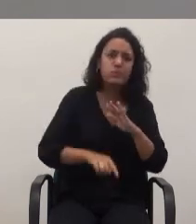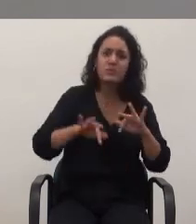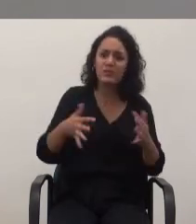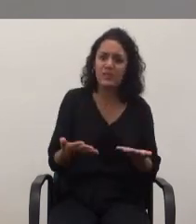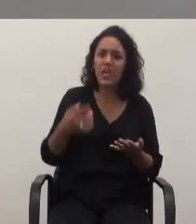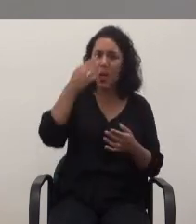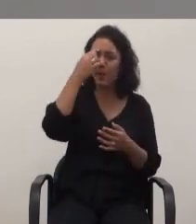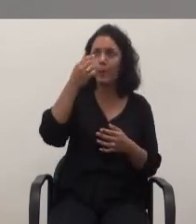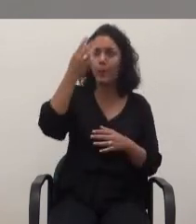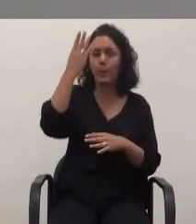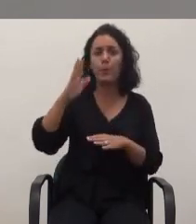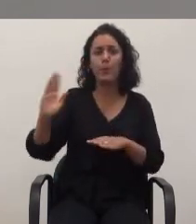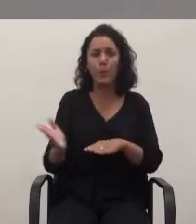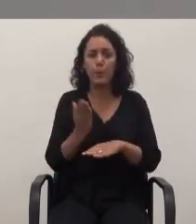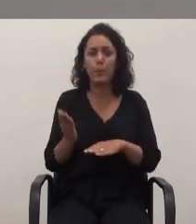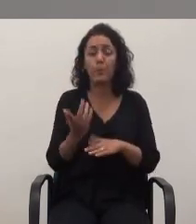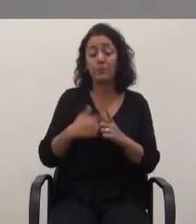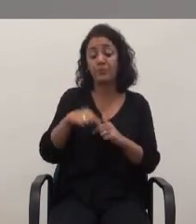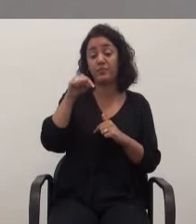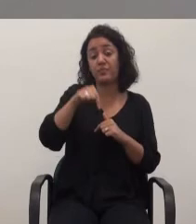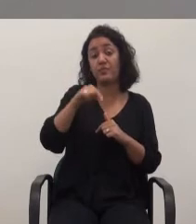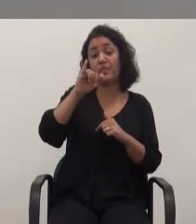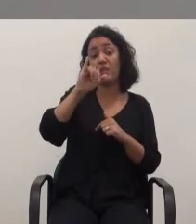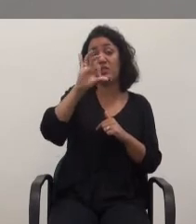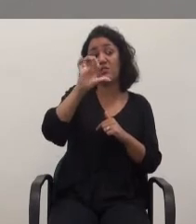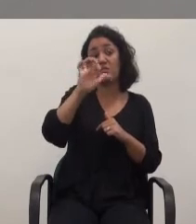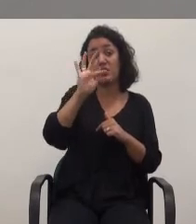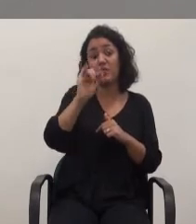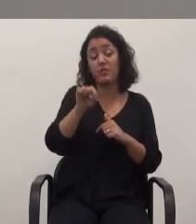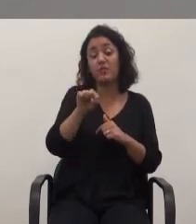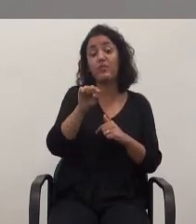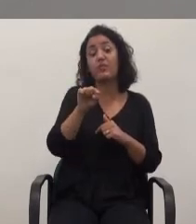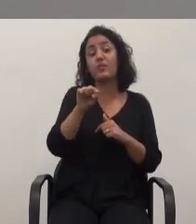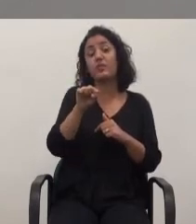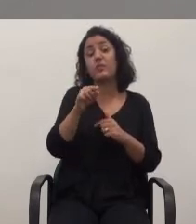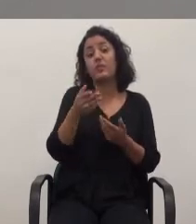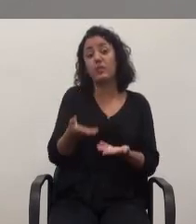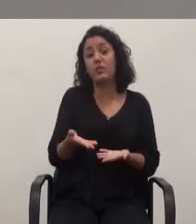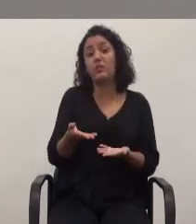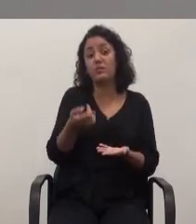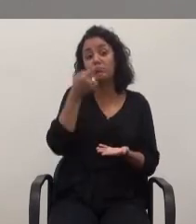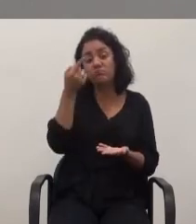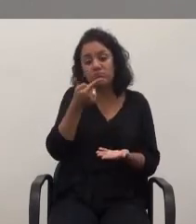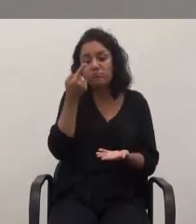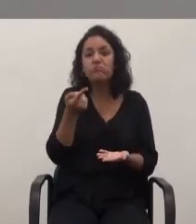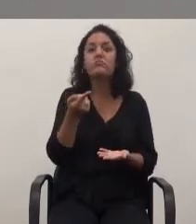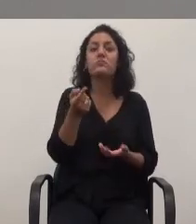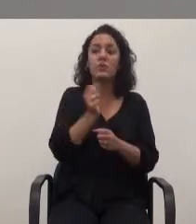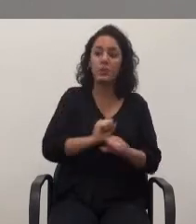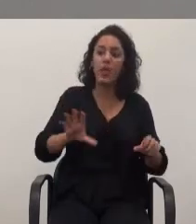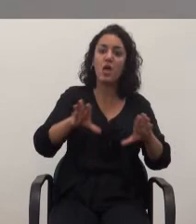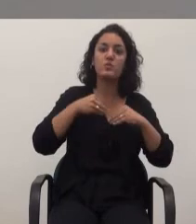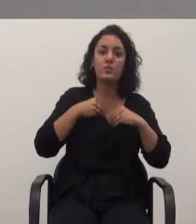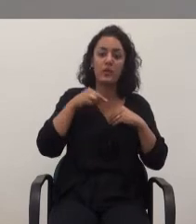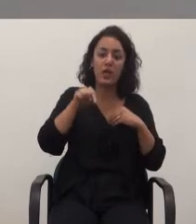de alguna manera el ISEF, sería interesante esto, me parece que el ISEF puede asumir alguna